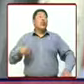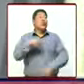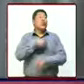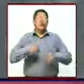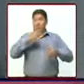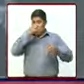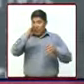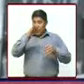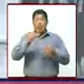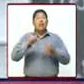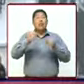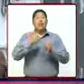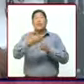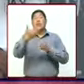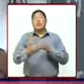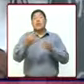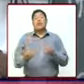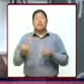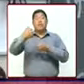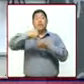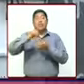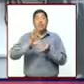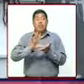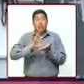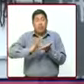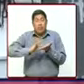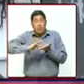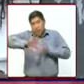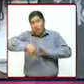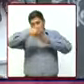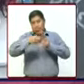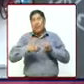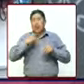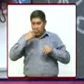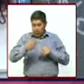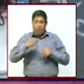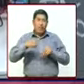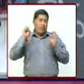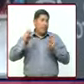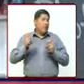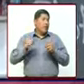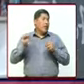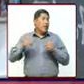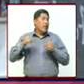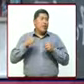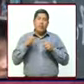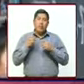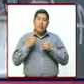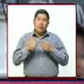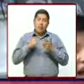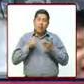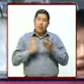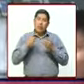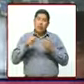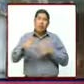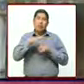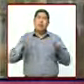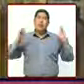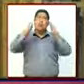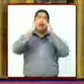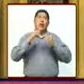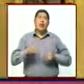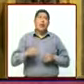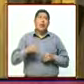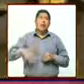Estamos a unos días nada más de que se pueda cerrar el empadronamiento masivo que ha habilitado el Tribunal Supremo Electoral. Hay diferentes puntos habilitados, tanto en la sede de gobierno